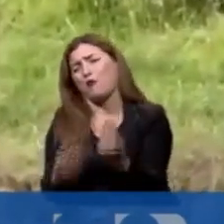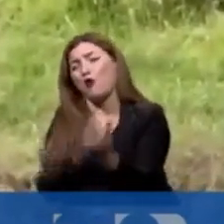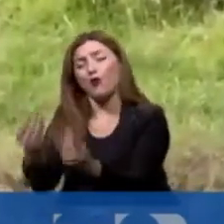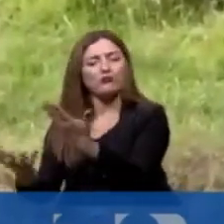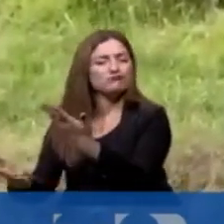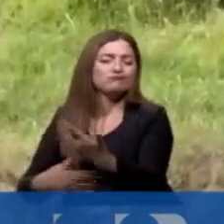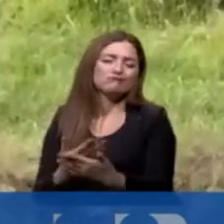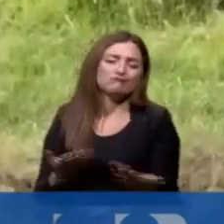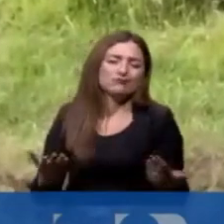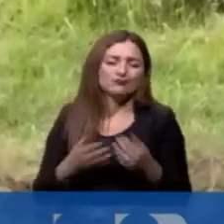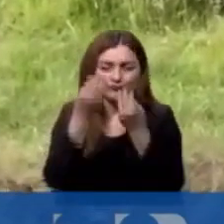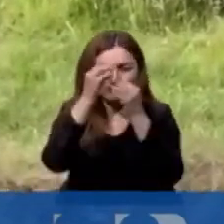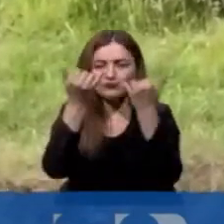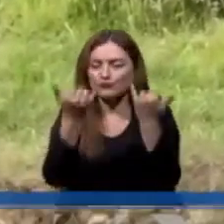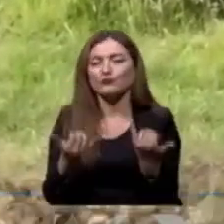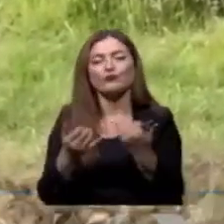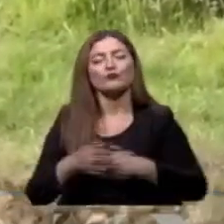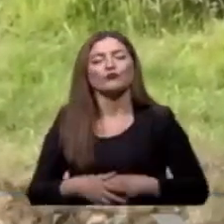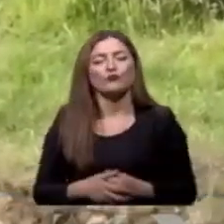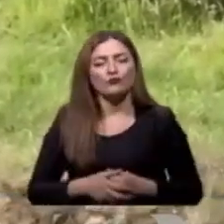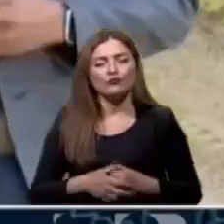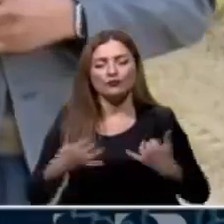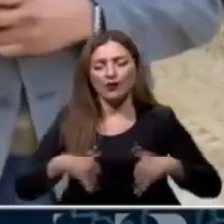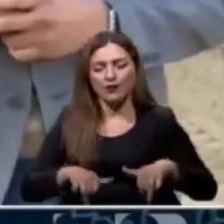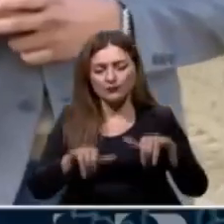incendios en los parques de la ciudad. Esta es la información que se desarrolla a esta hora de la mañana. Regresamos a estudios. Muy buenos días.